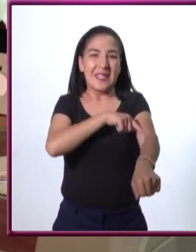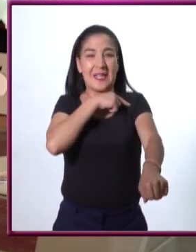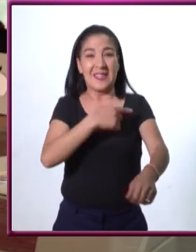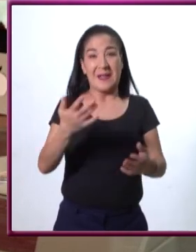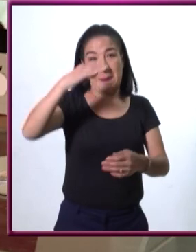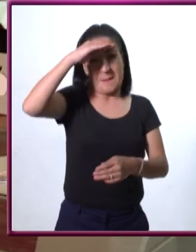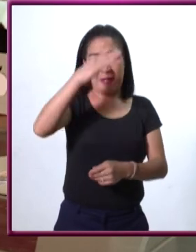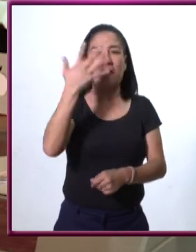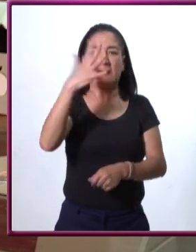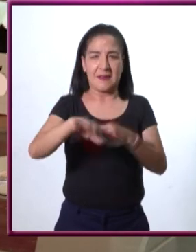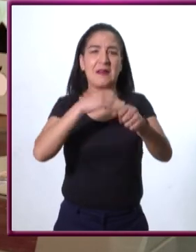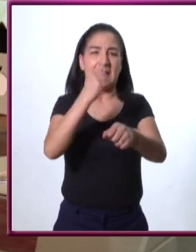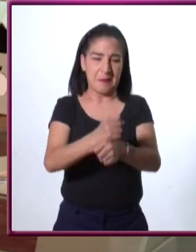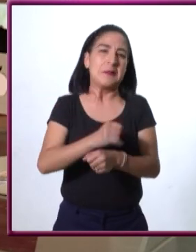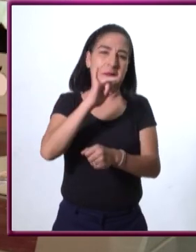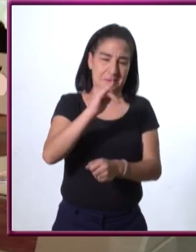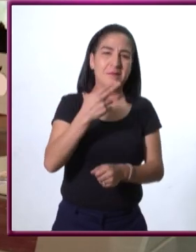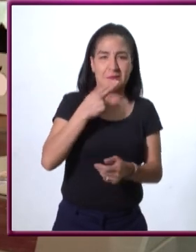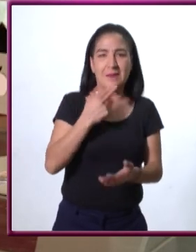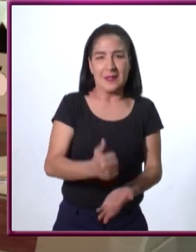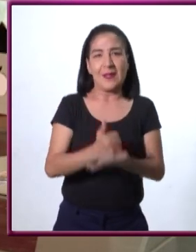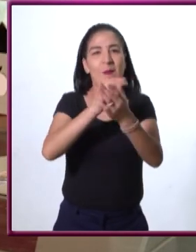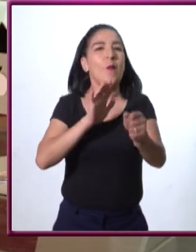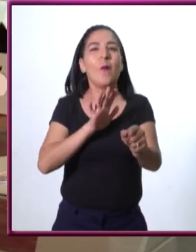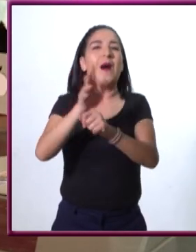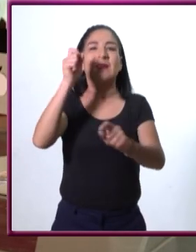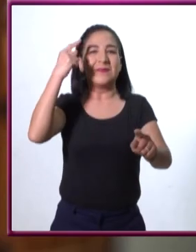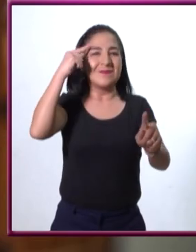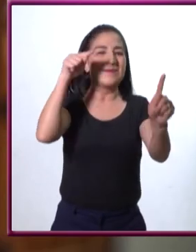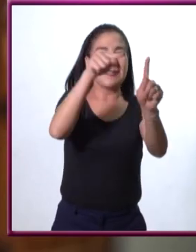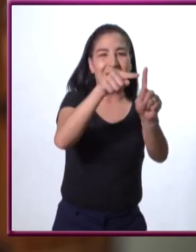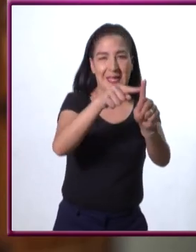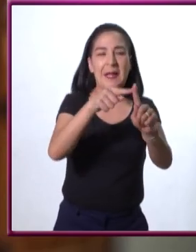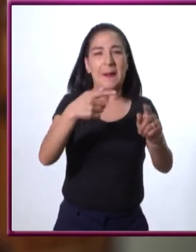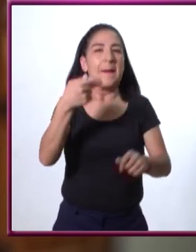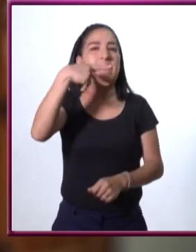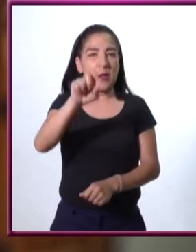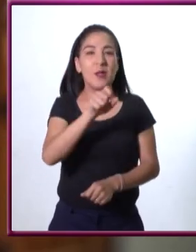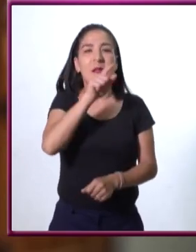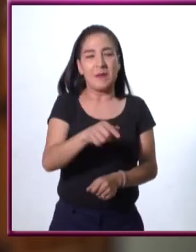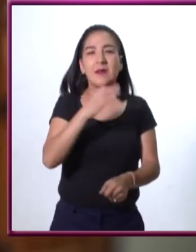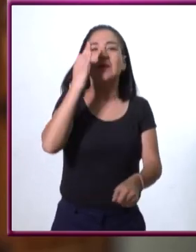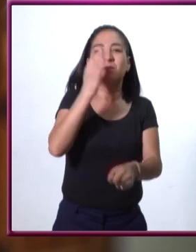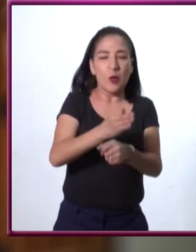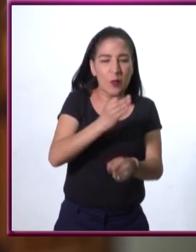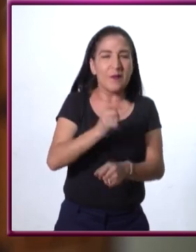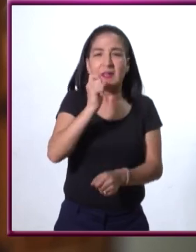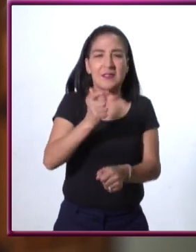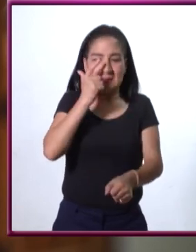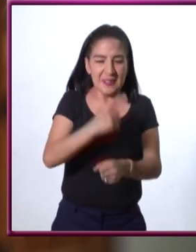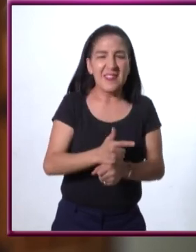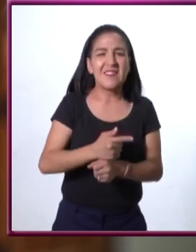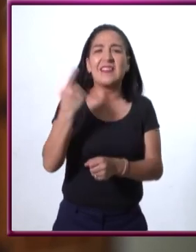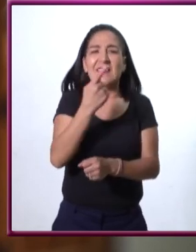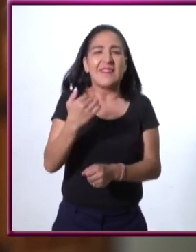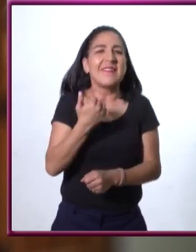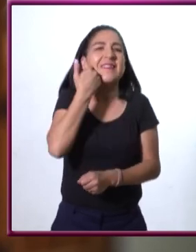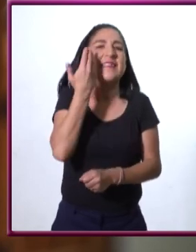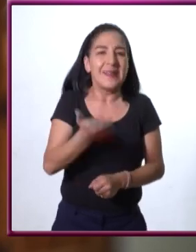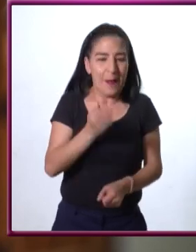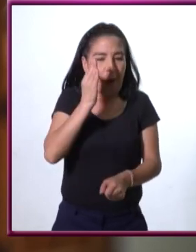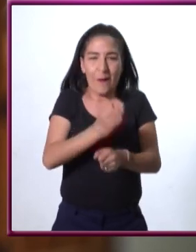asociar lo negativo con aquellas conductas que no son recomendables para la vida de un organismo. Sin embargo,